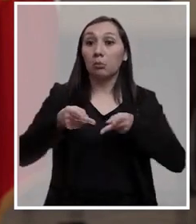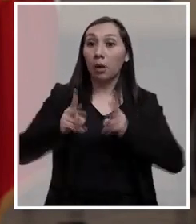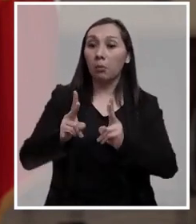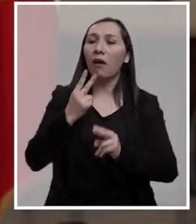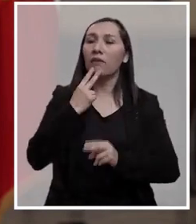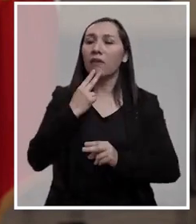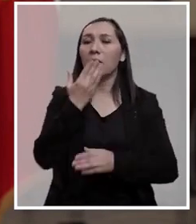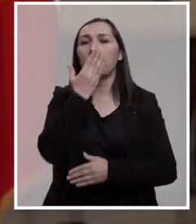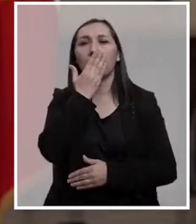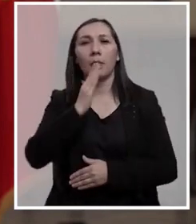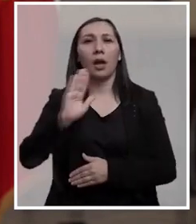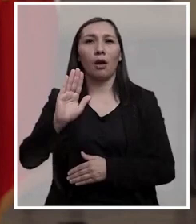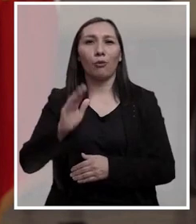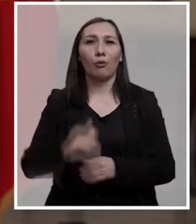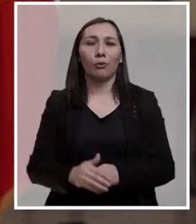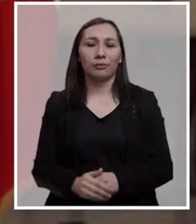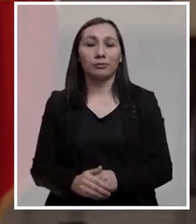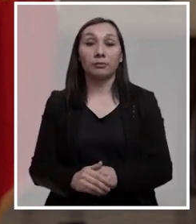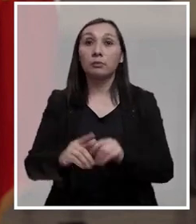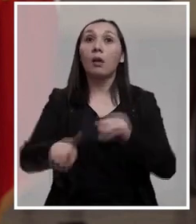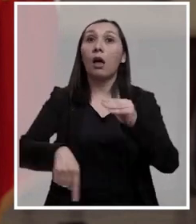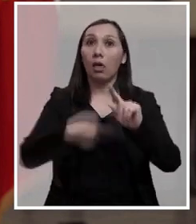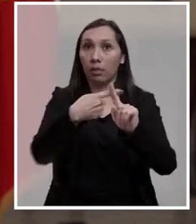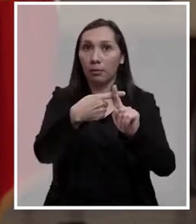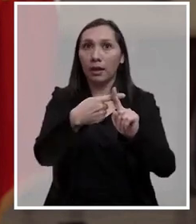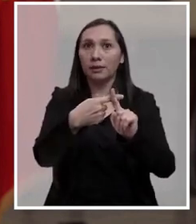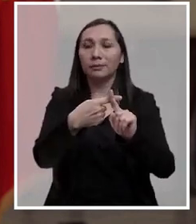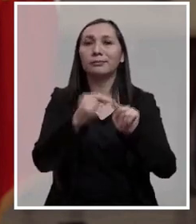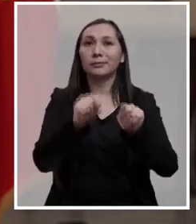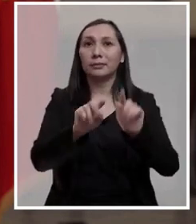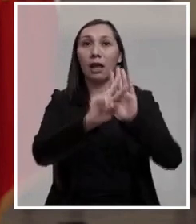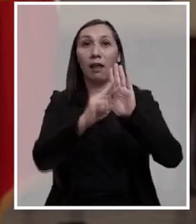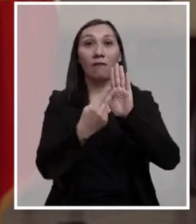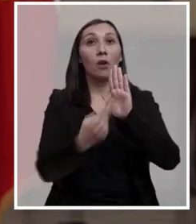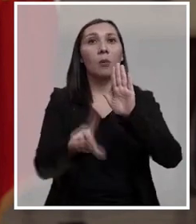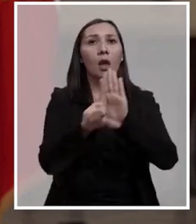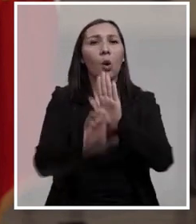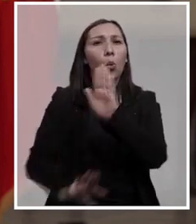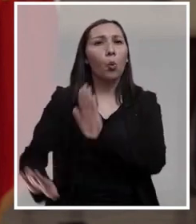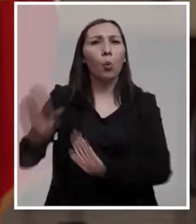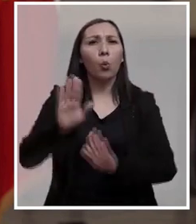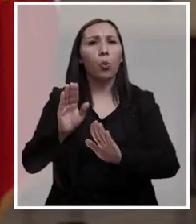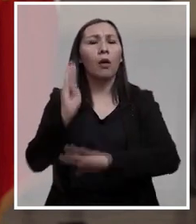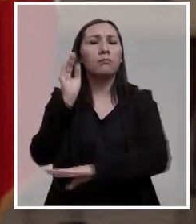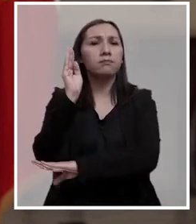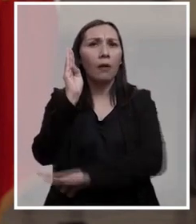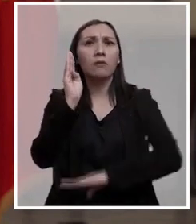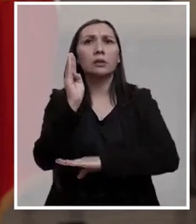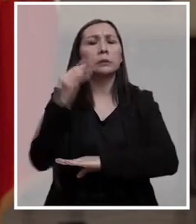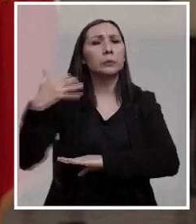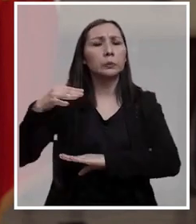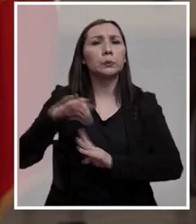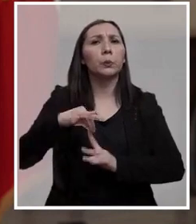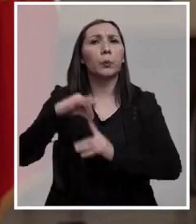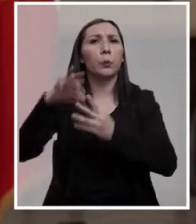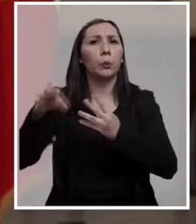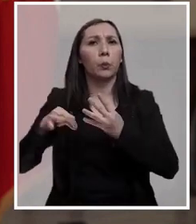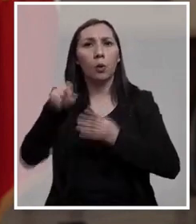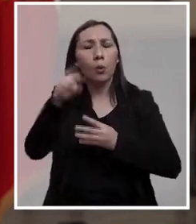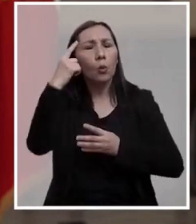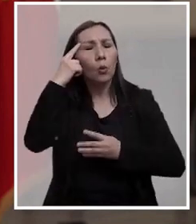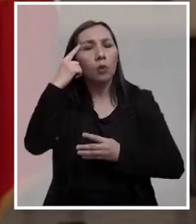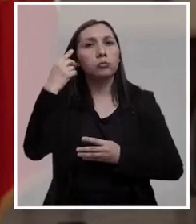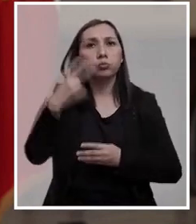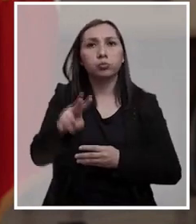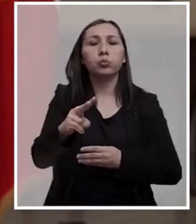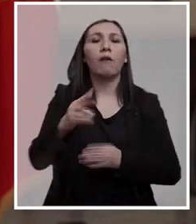que permita vivir mejor además esta reforma cuidará principios que sabemos son valiosos para ti y tu